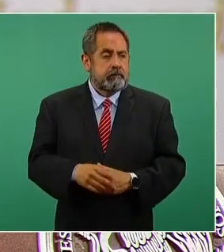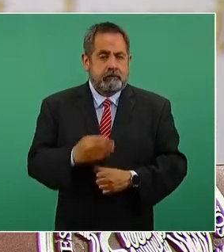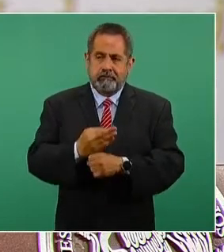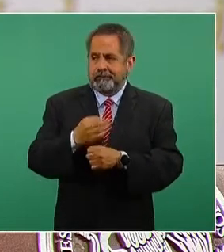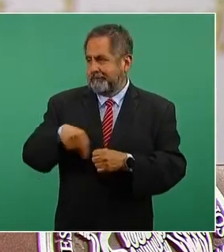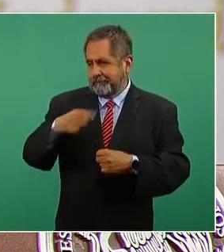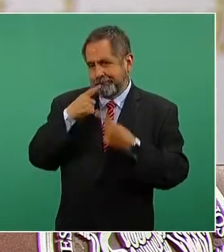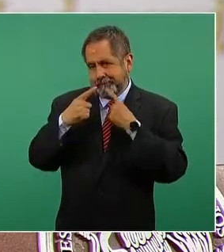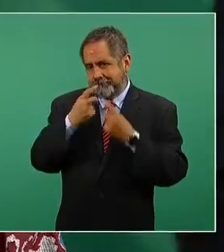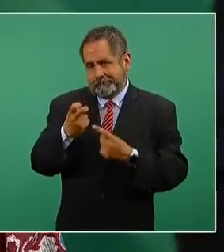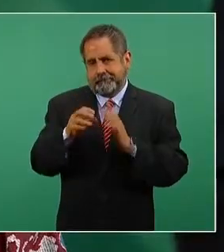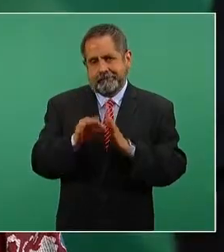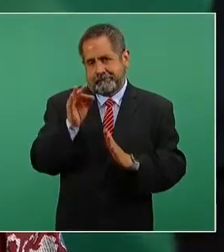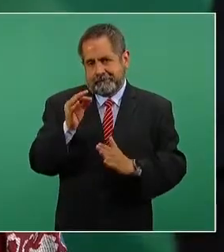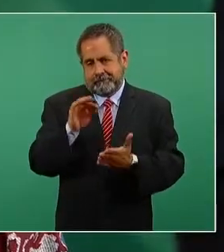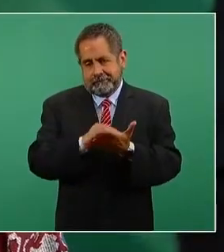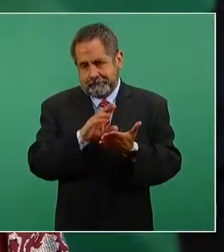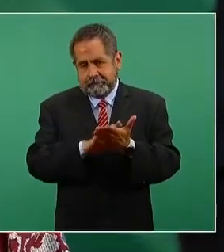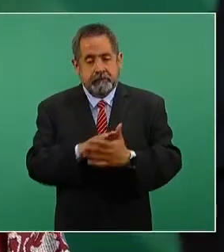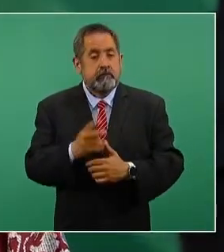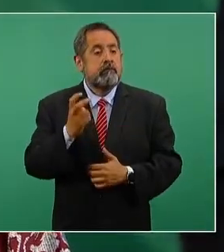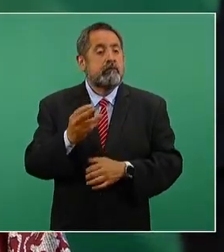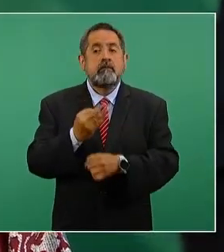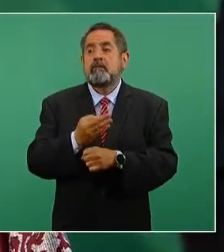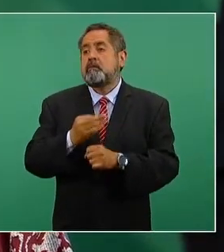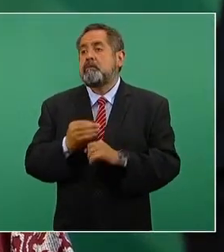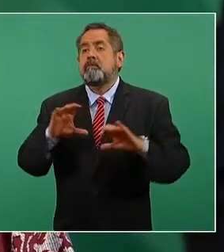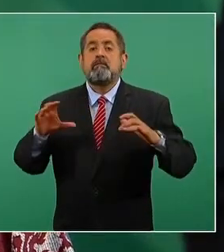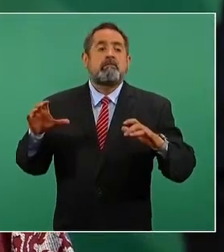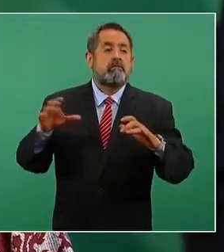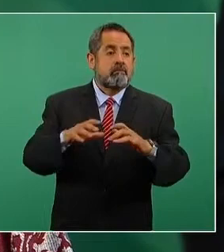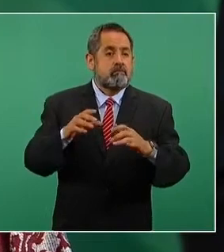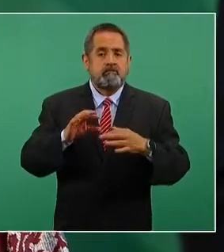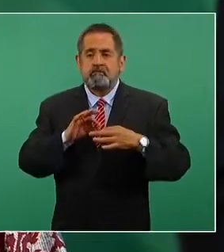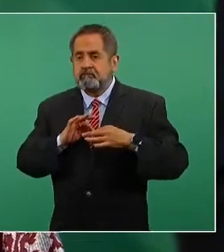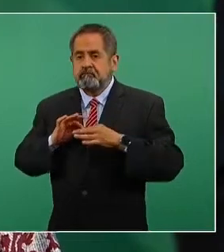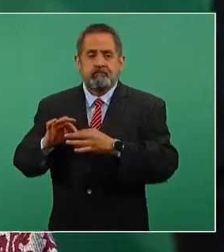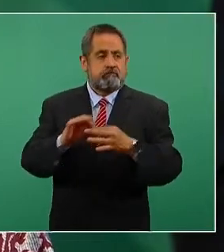Estamos ahora en una era de unidad y acción.